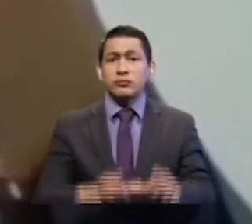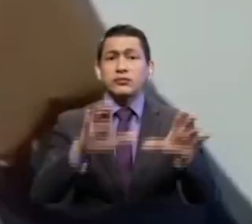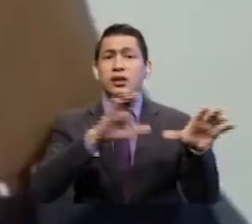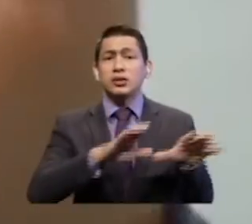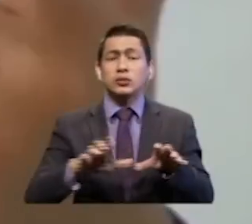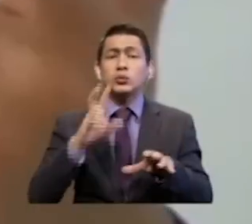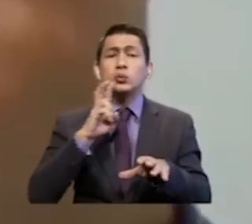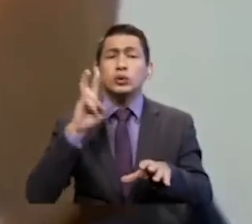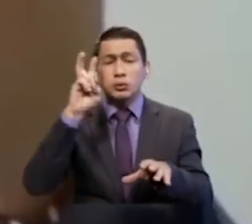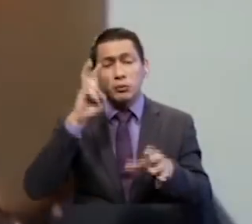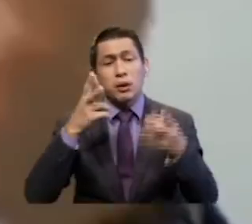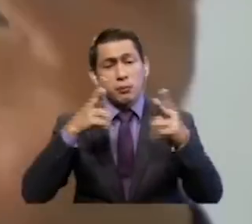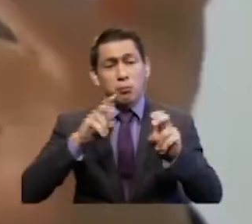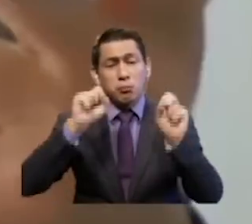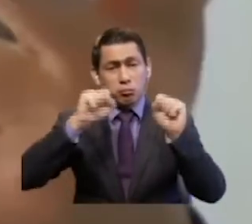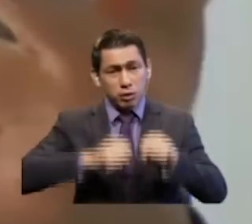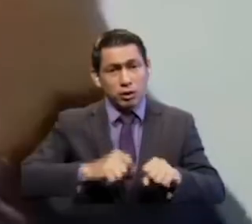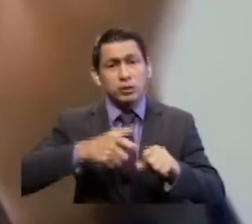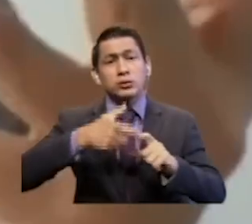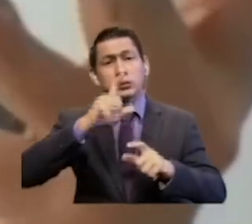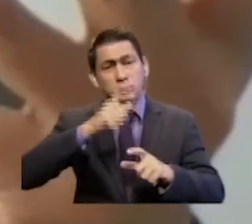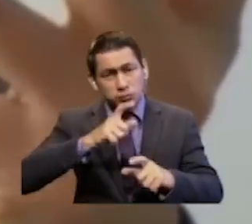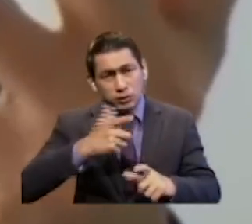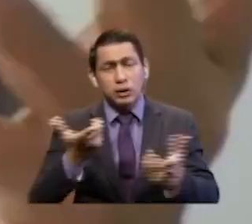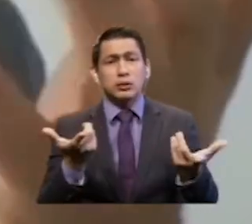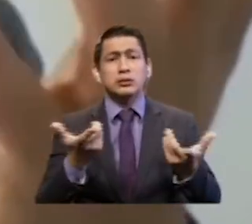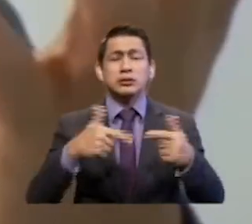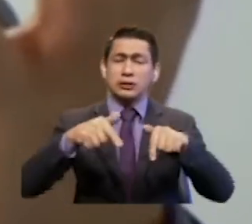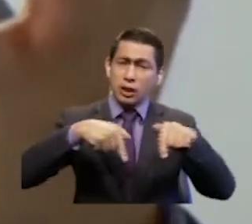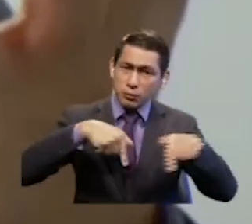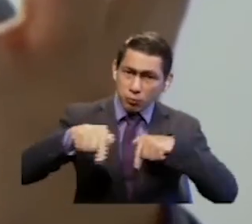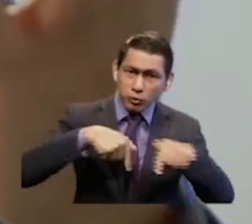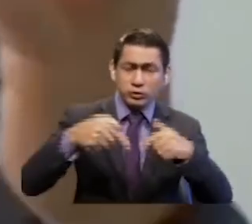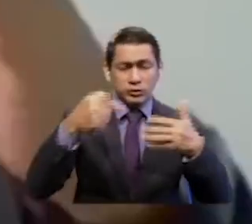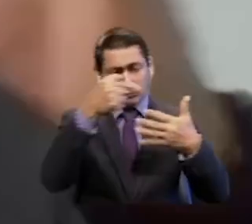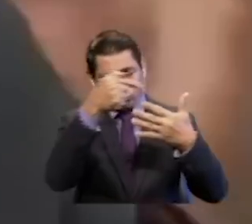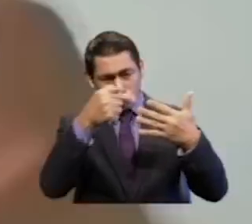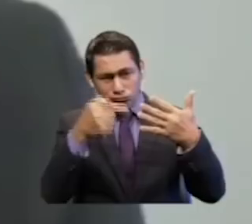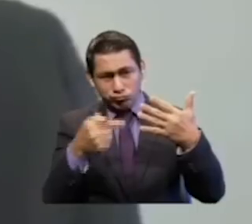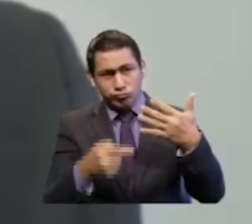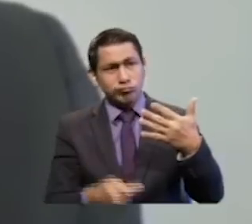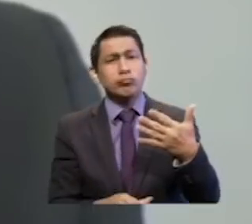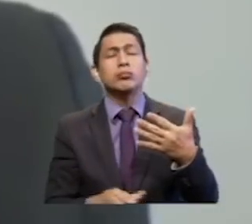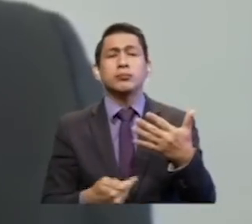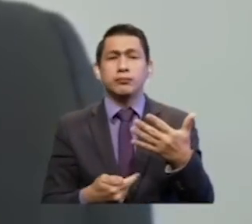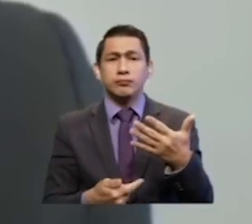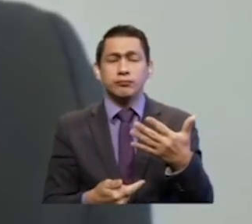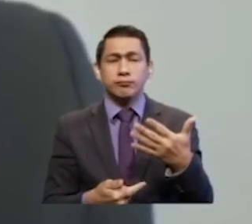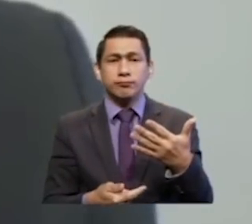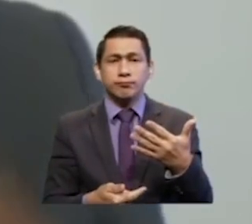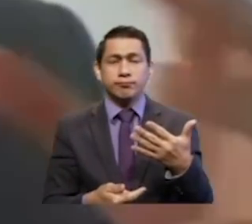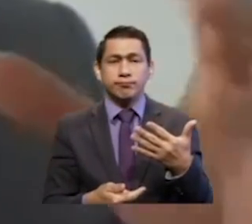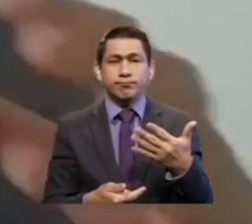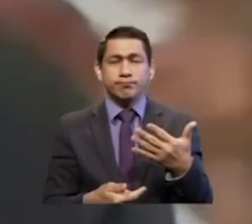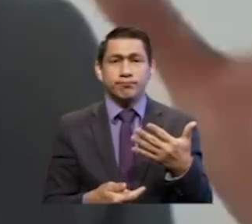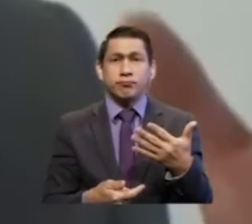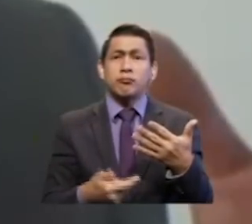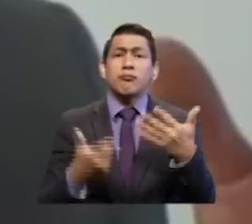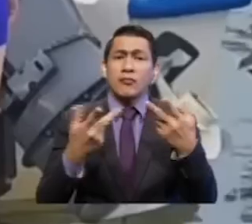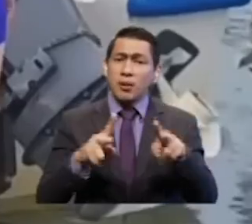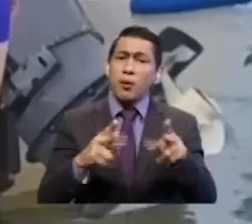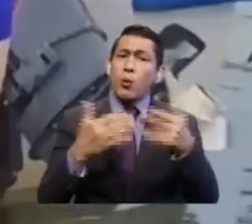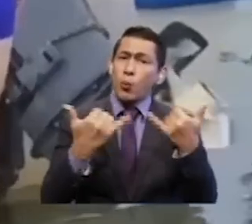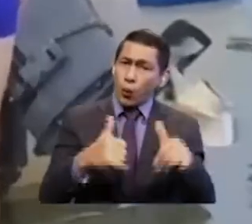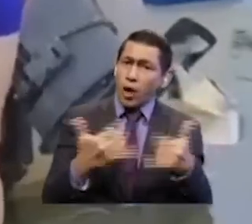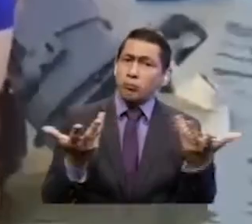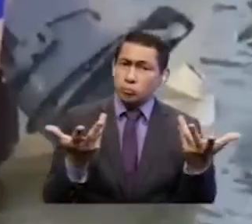y bebidas, operación, intermediación, transporte? También todo lo que está relacionado a juegos, de